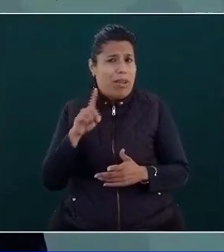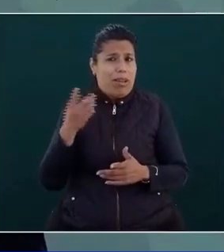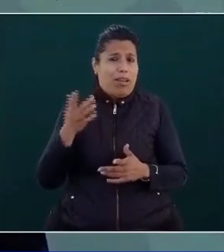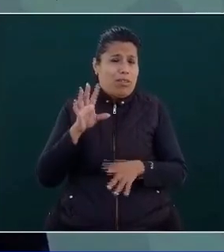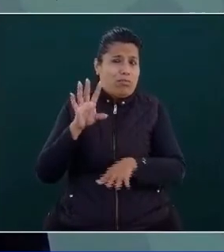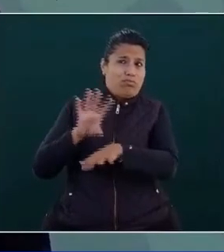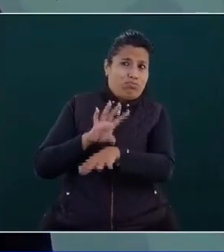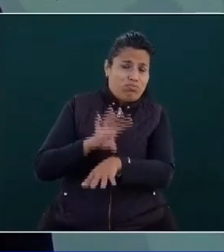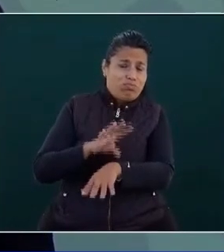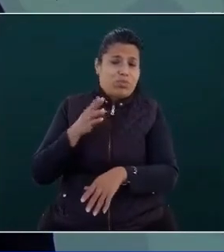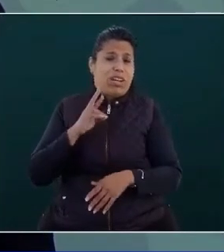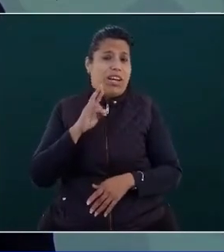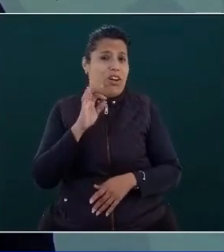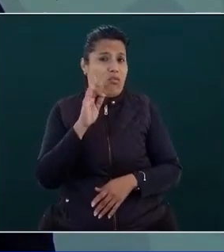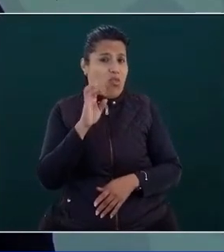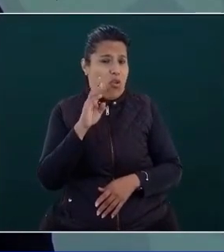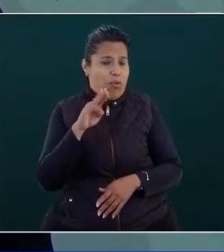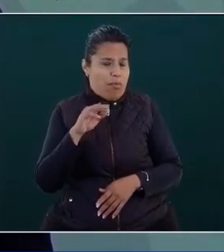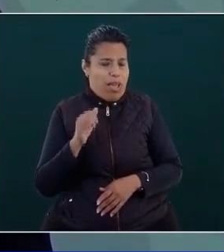y que